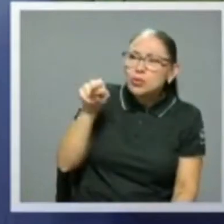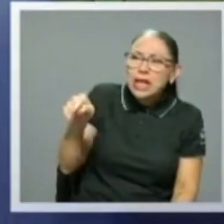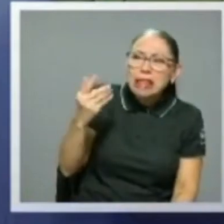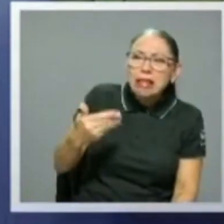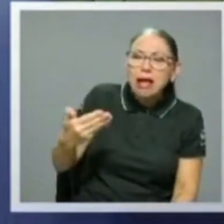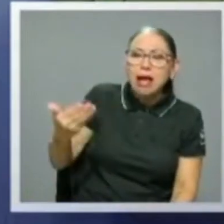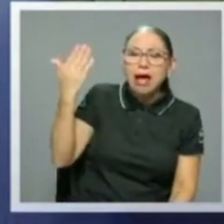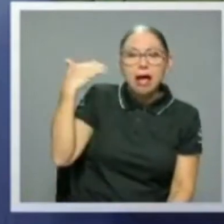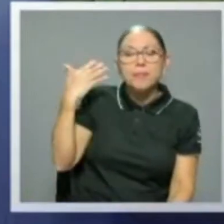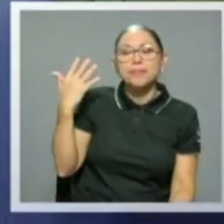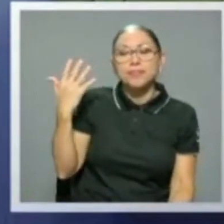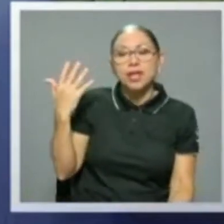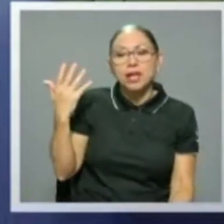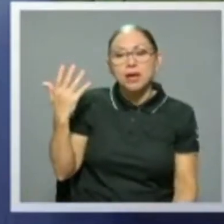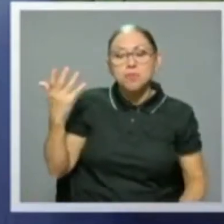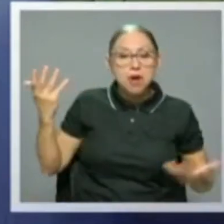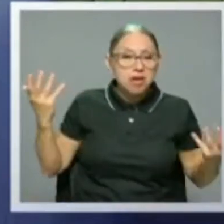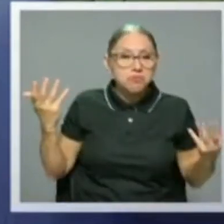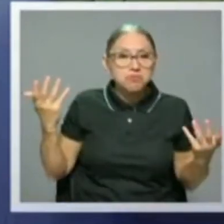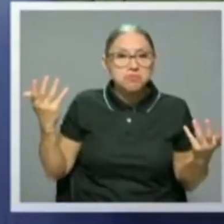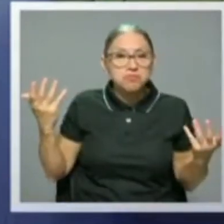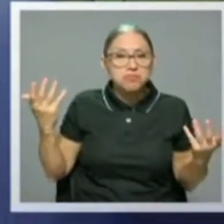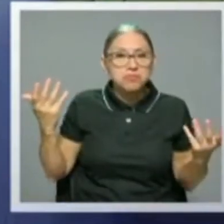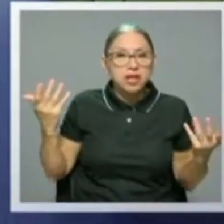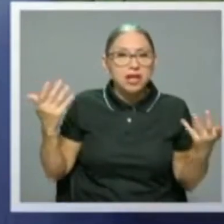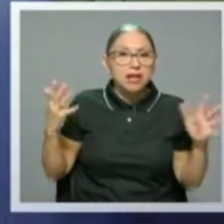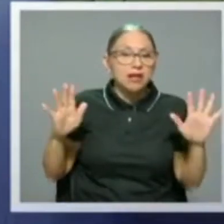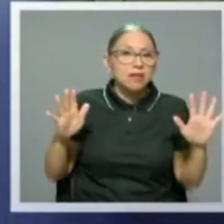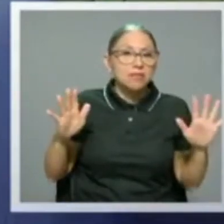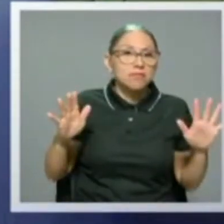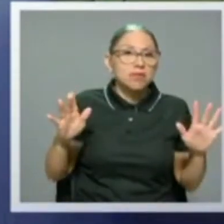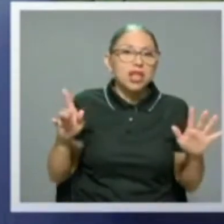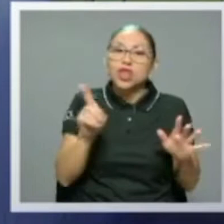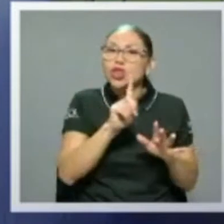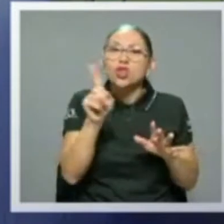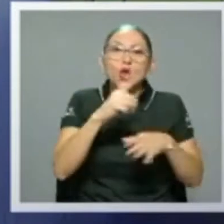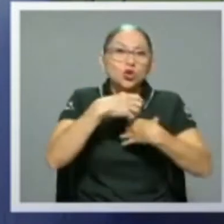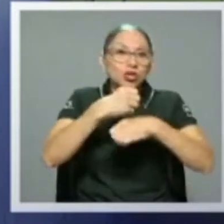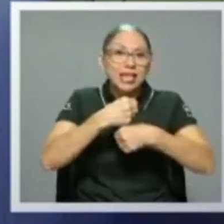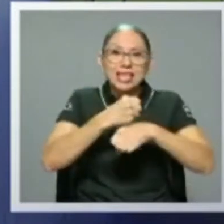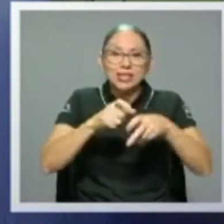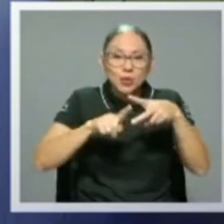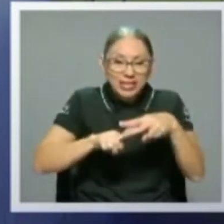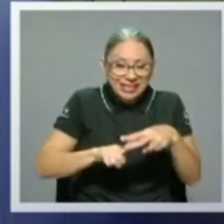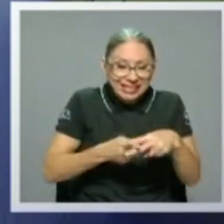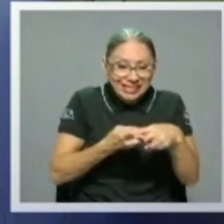bueno, la instalación no se hizo en las condiciones óptimas,